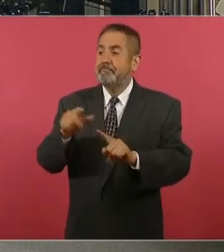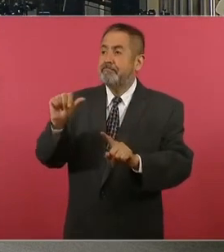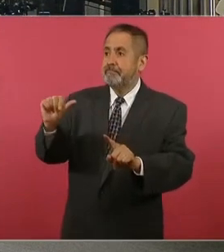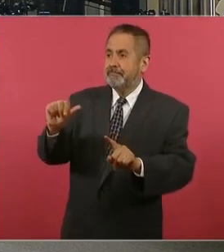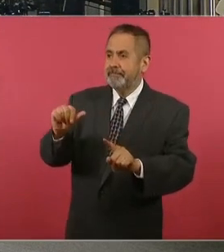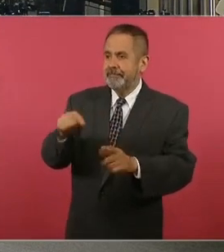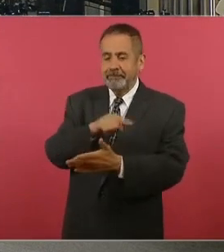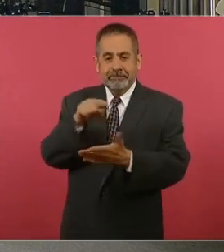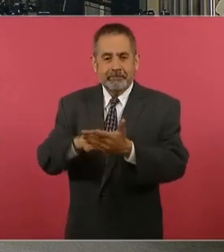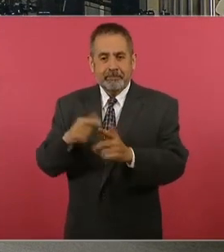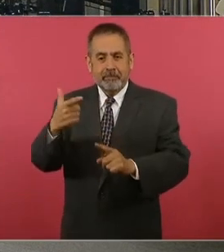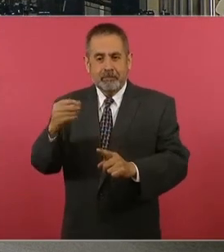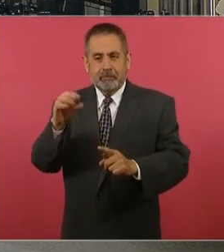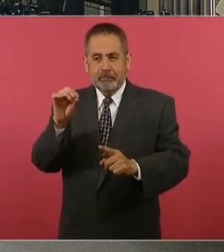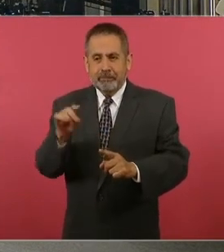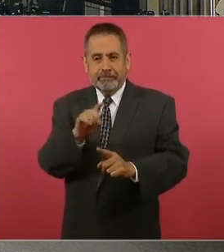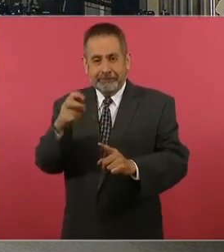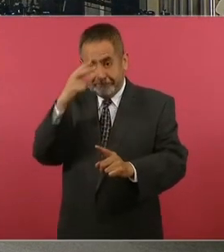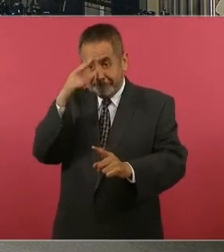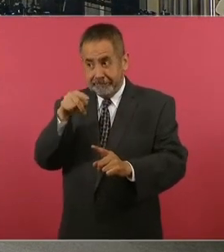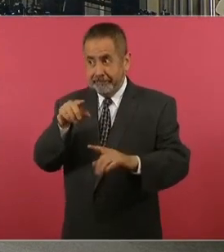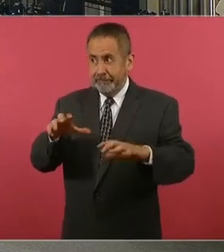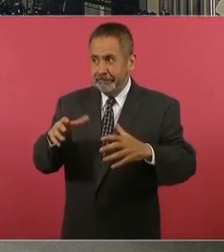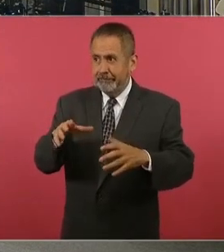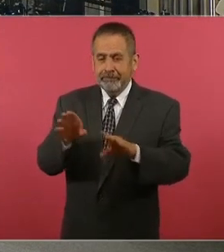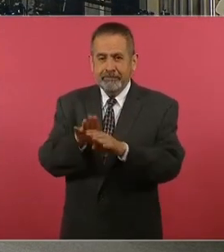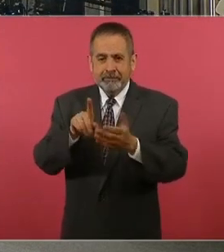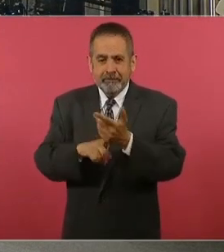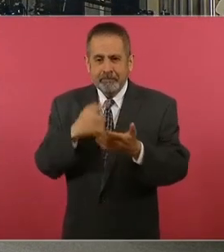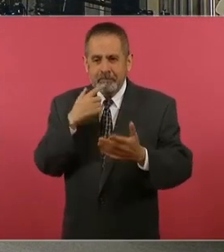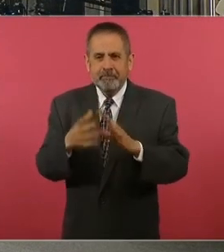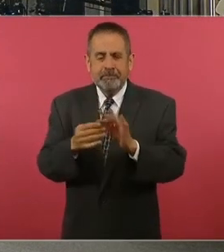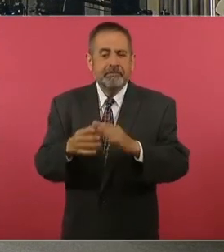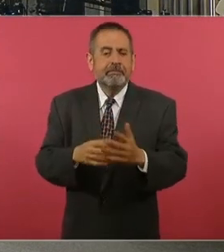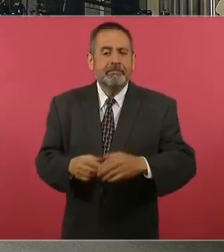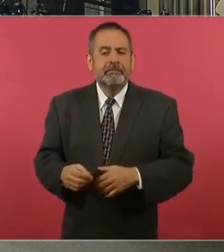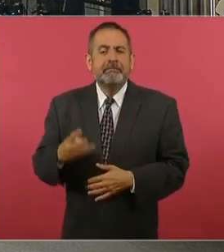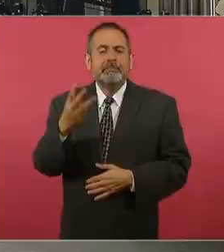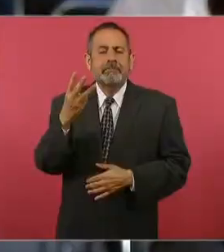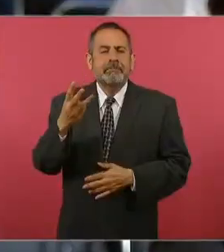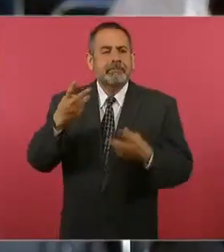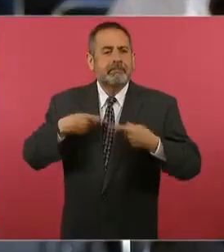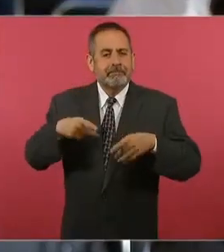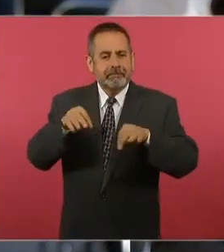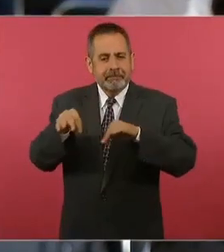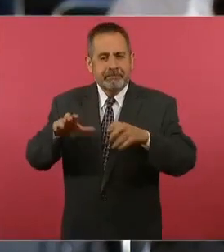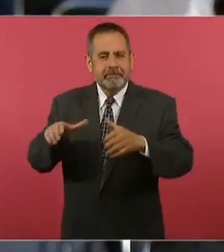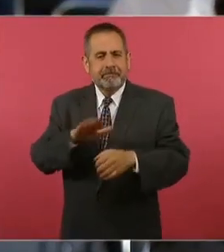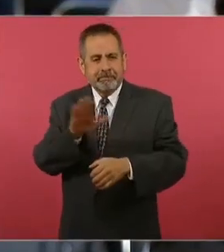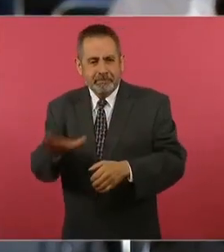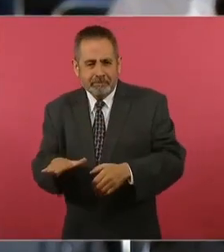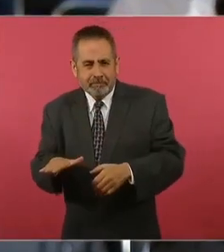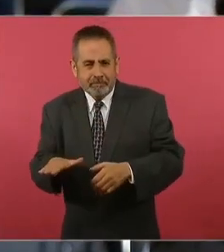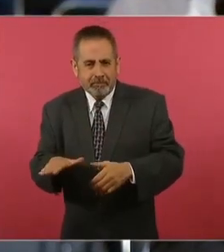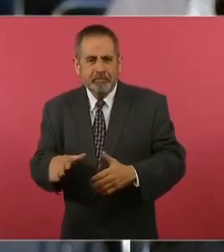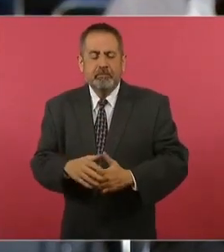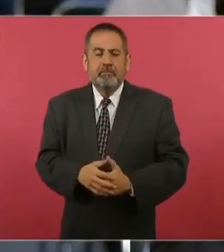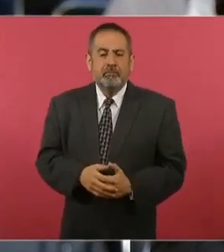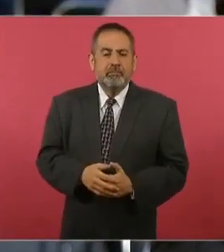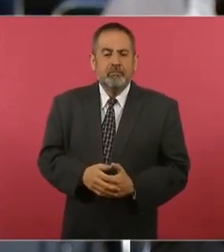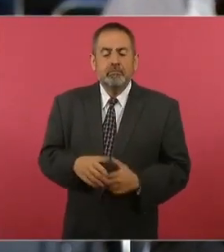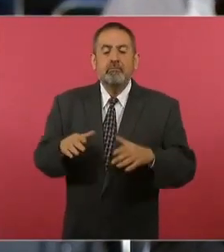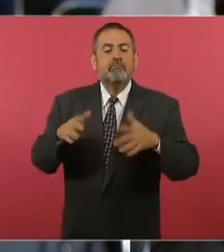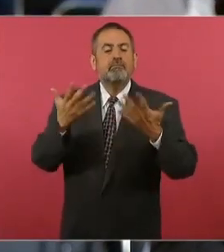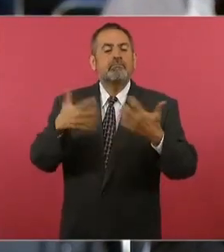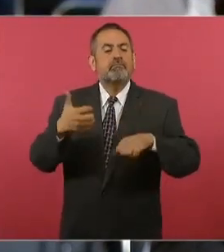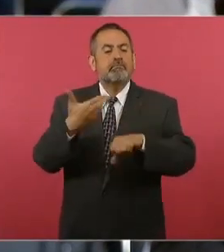A, en el Golfo de México, dejó como saldo 3 trabajadores muertos, uno de ellos también de la empresa